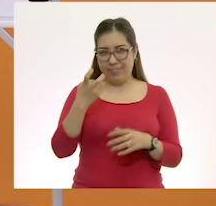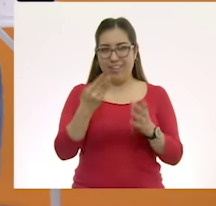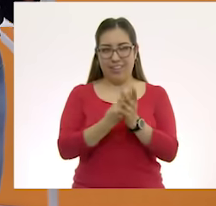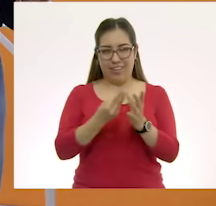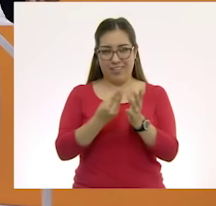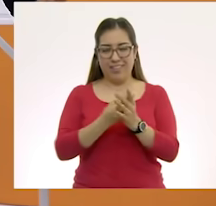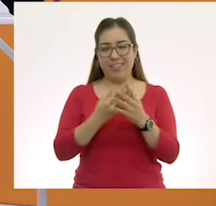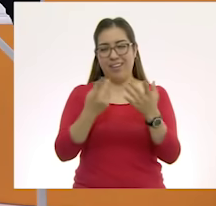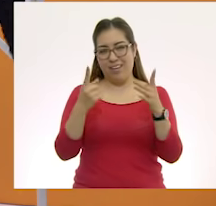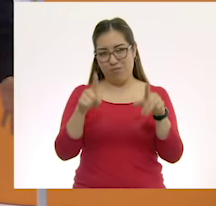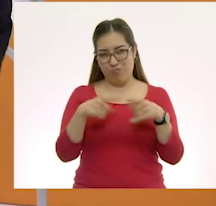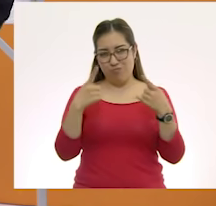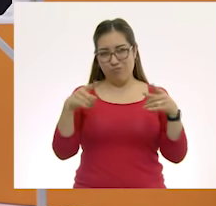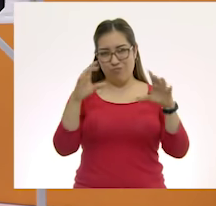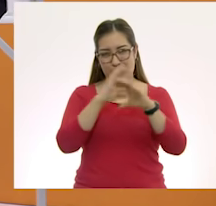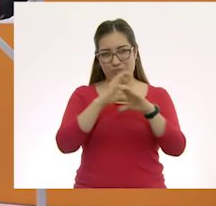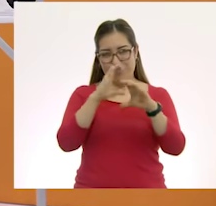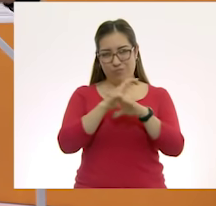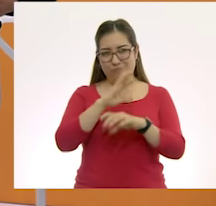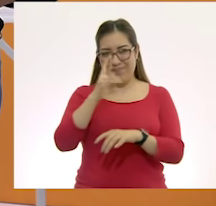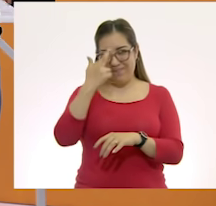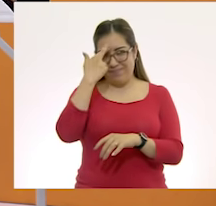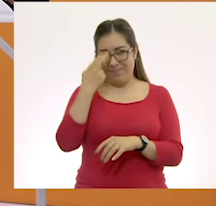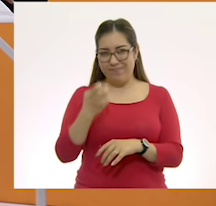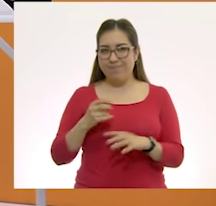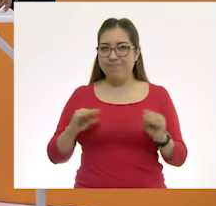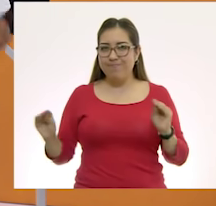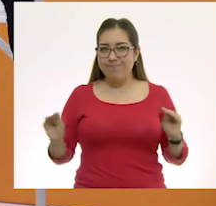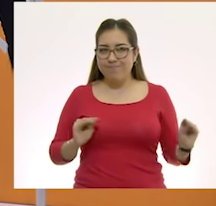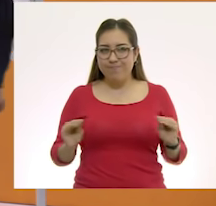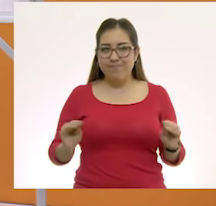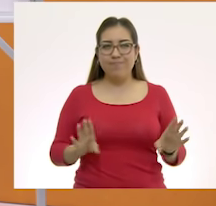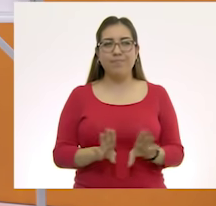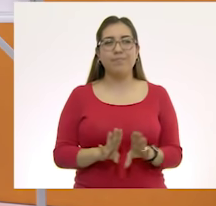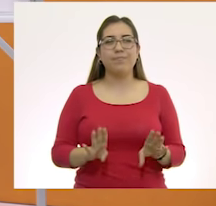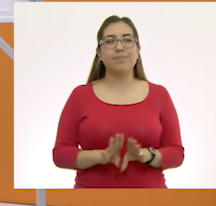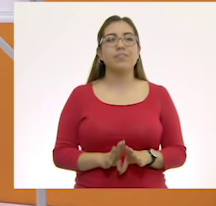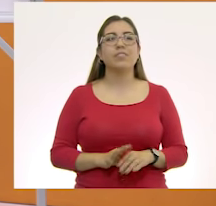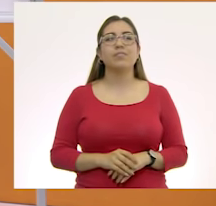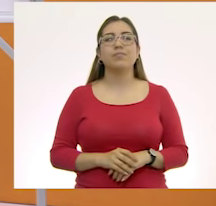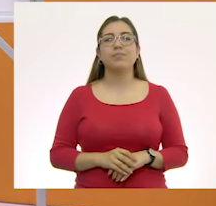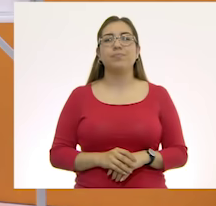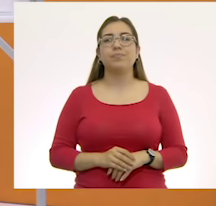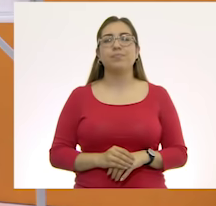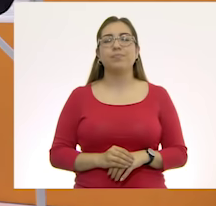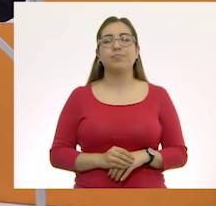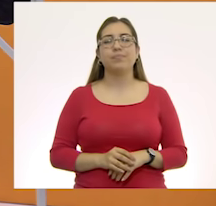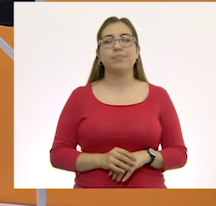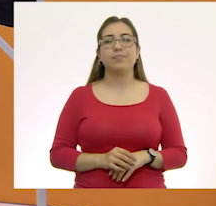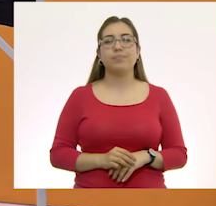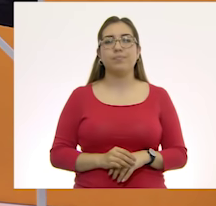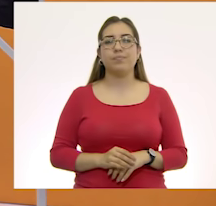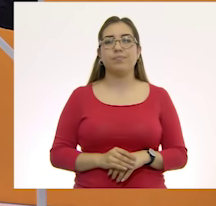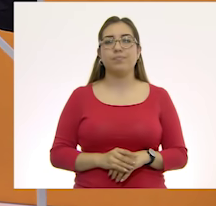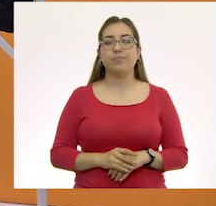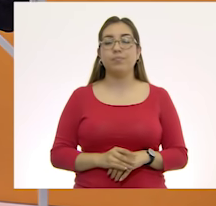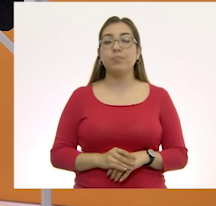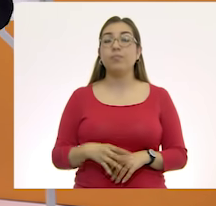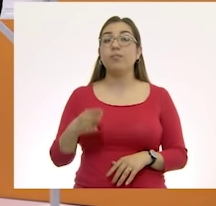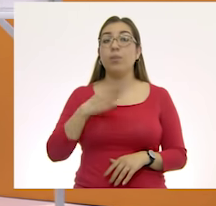la oportunidad de manifestar estos movimientos, ¿verdad? Sí. Súbitos y sostenidos. Y bueno, el día de hoy vamos